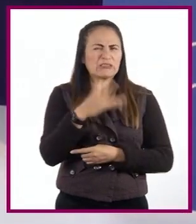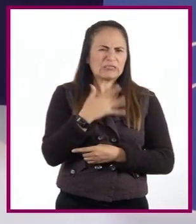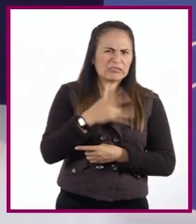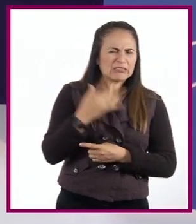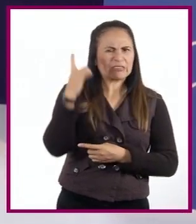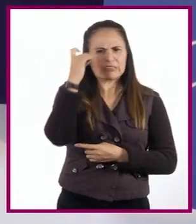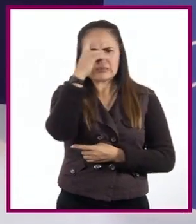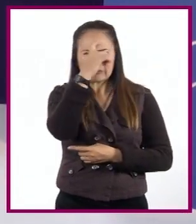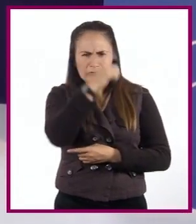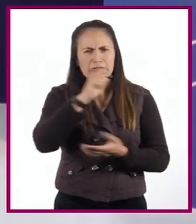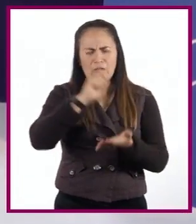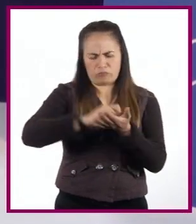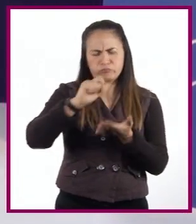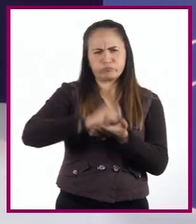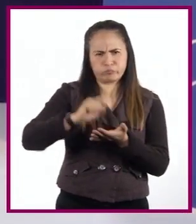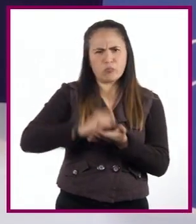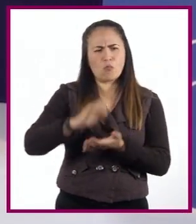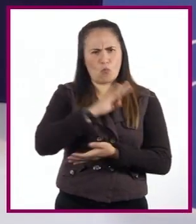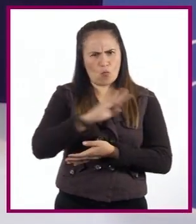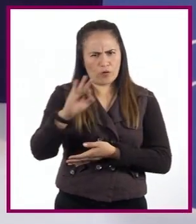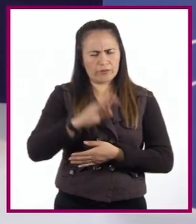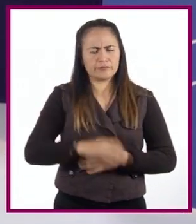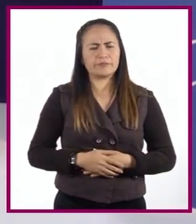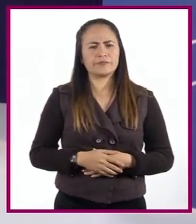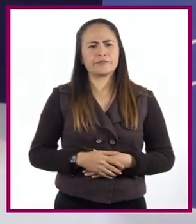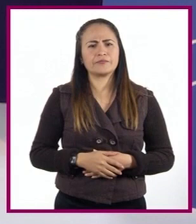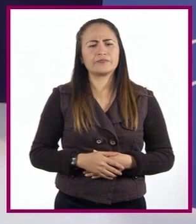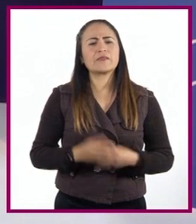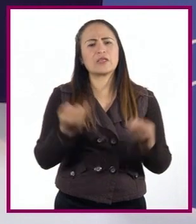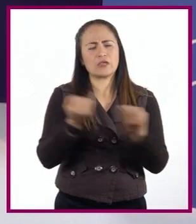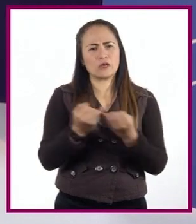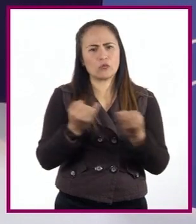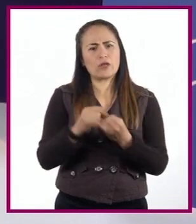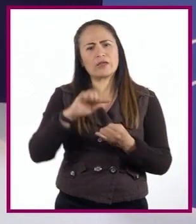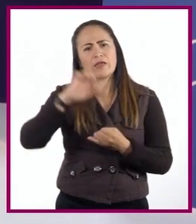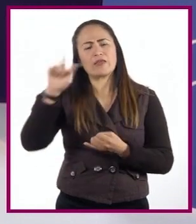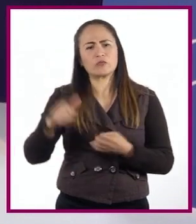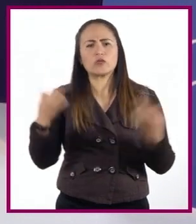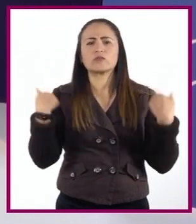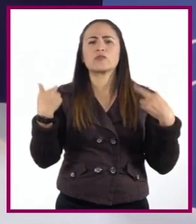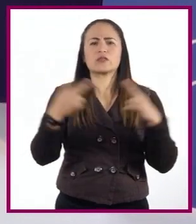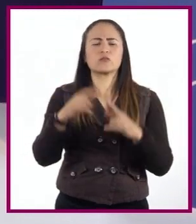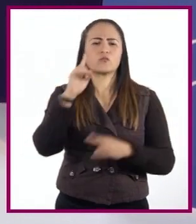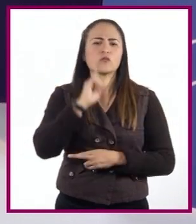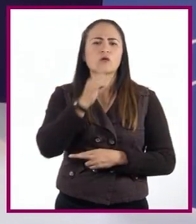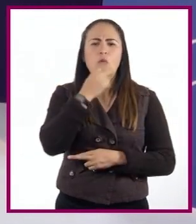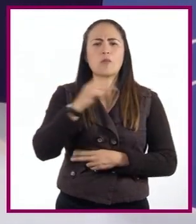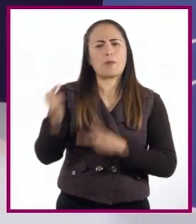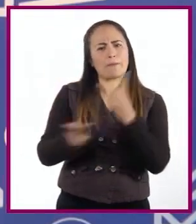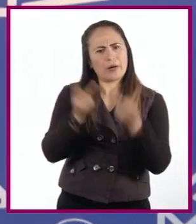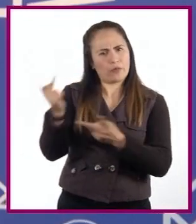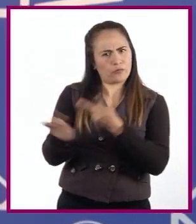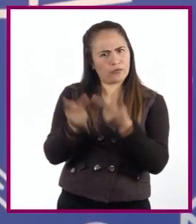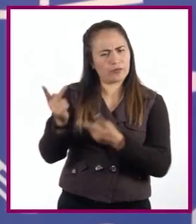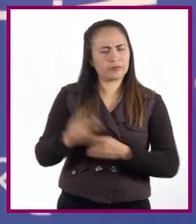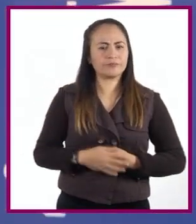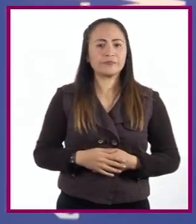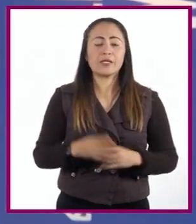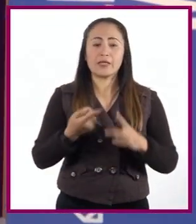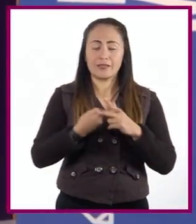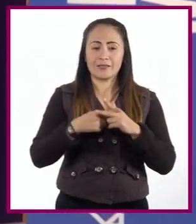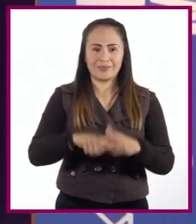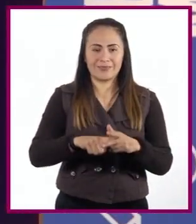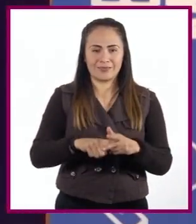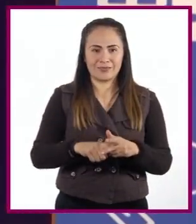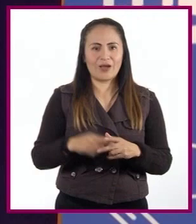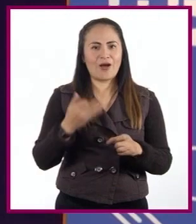dificultad que tengan durante el planteamiento del tema, para que lo refuercen con su maestra o maestro. Para comenzar, quiero